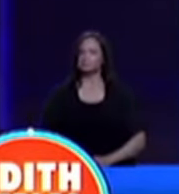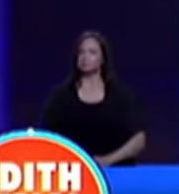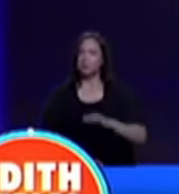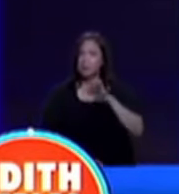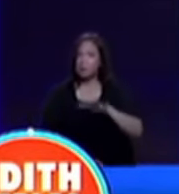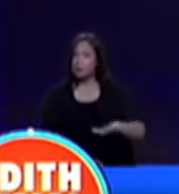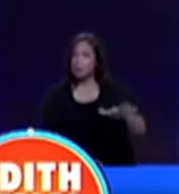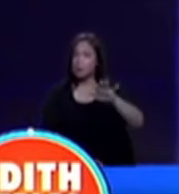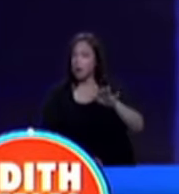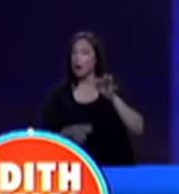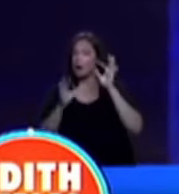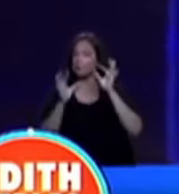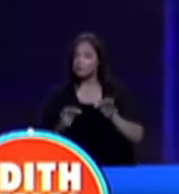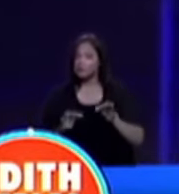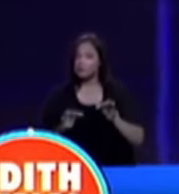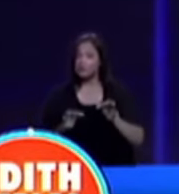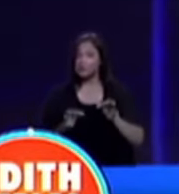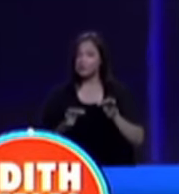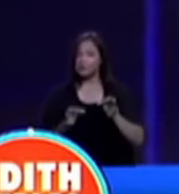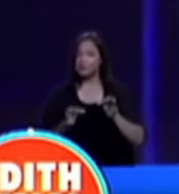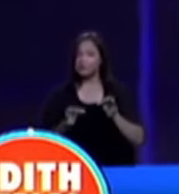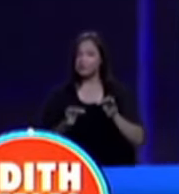en los sitios oficiales